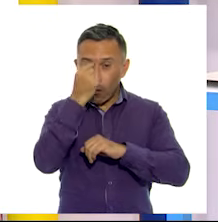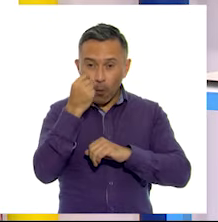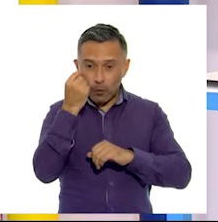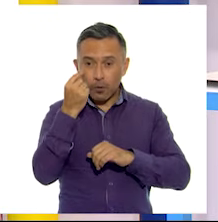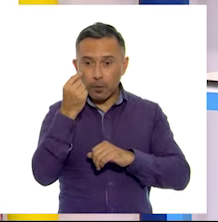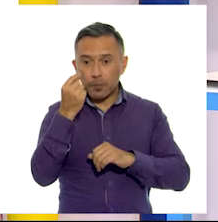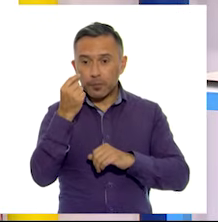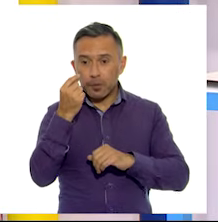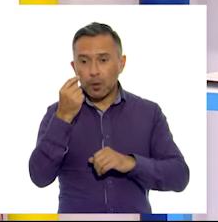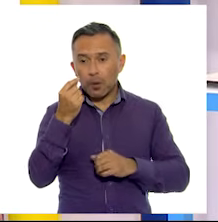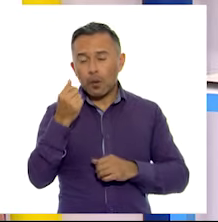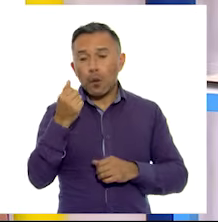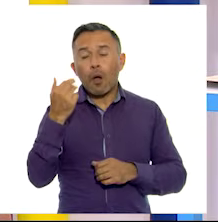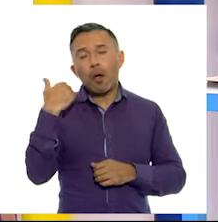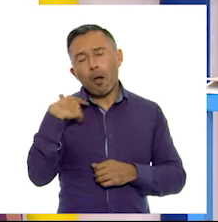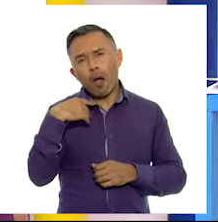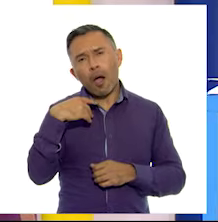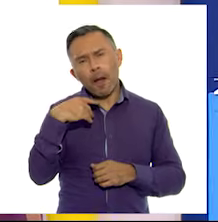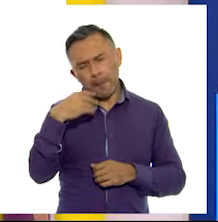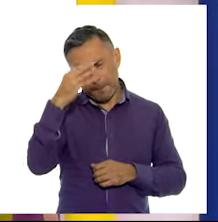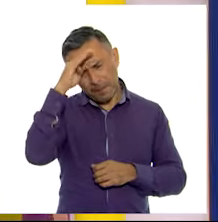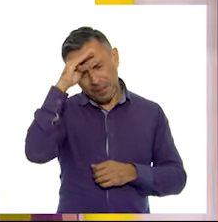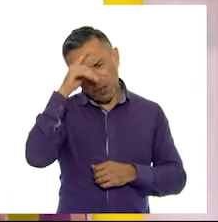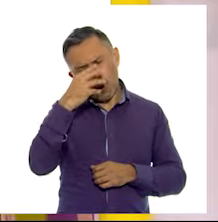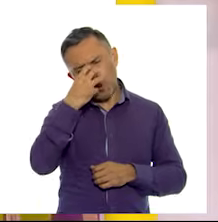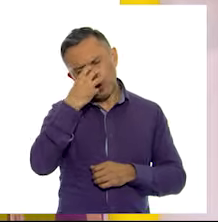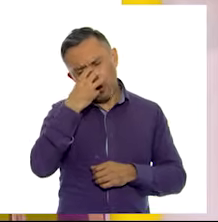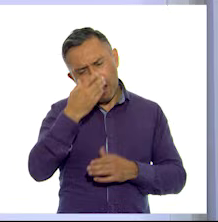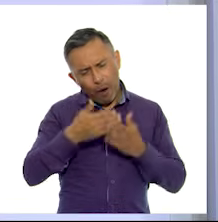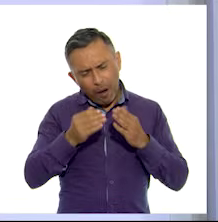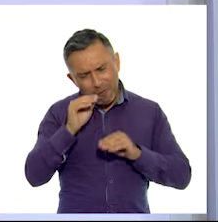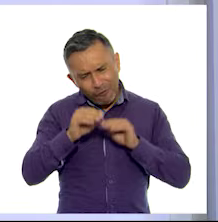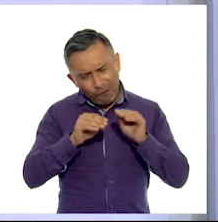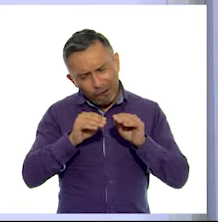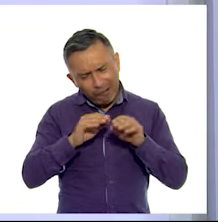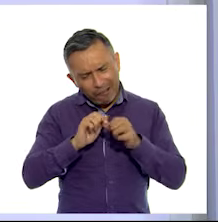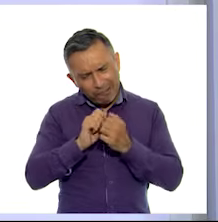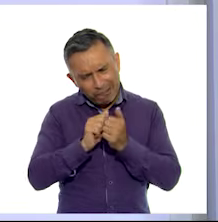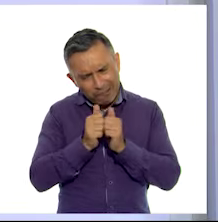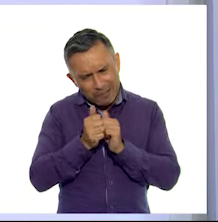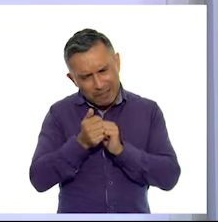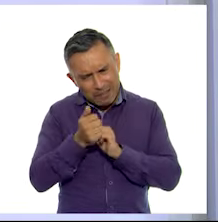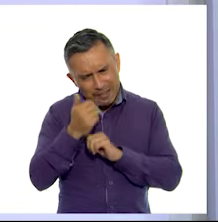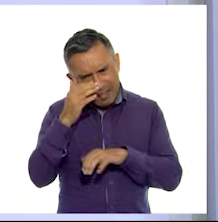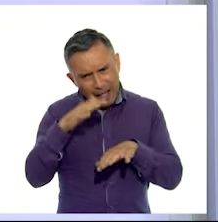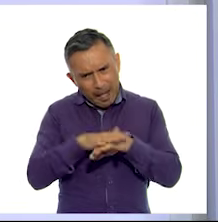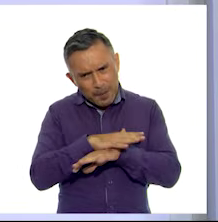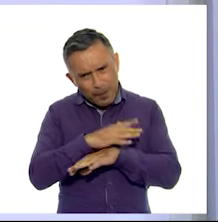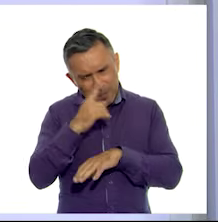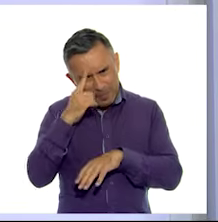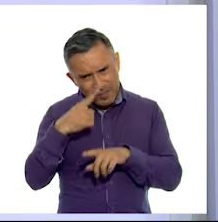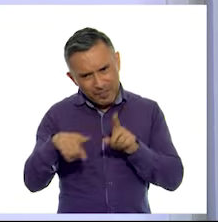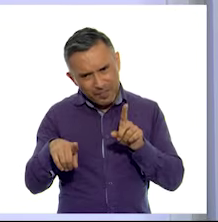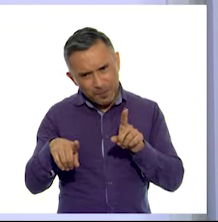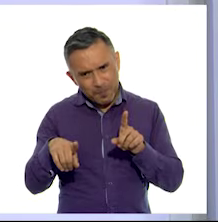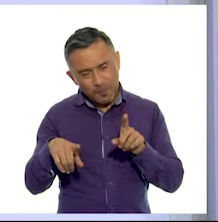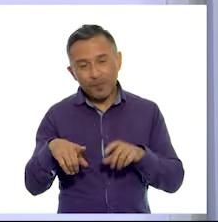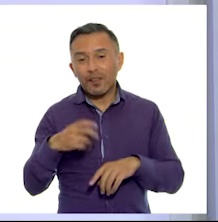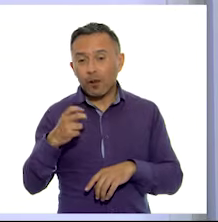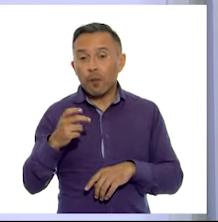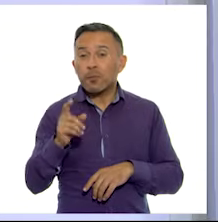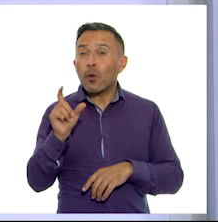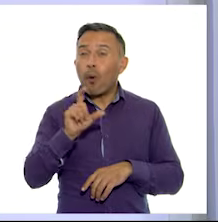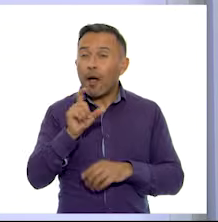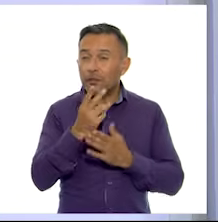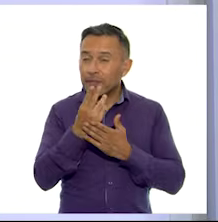empecé haciendo un oso y ahora creo que va a ser otra cosa. ¿Viste? Por eso no usamos lápices. Porque yo creo que